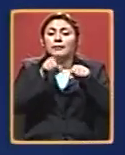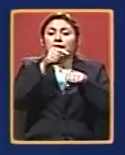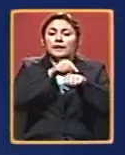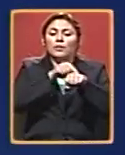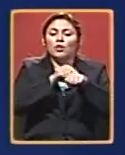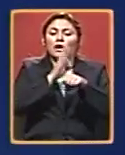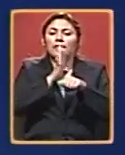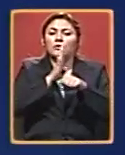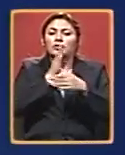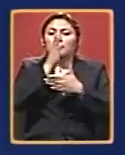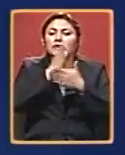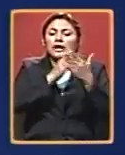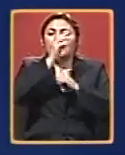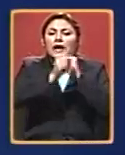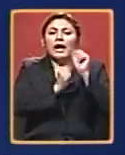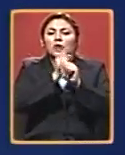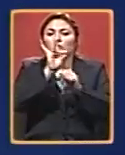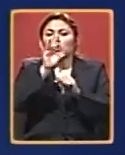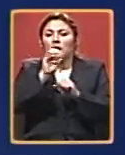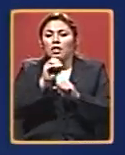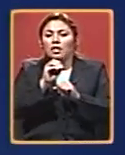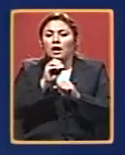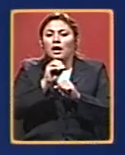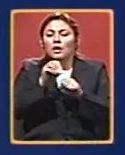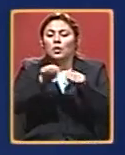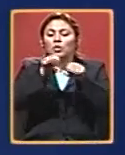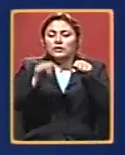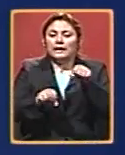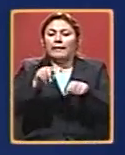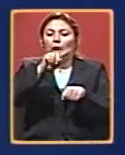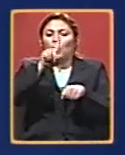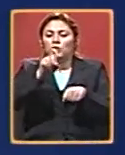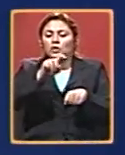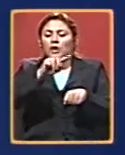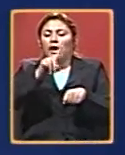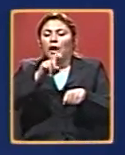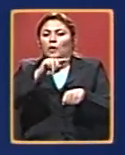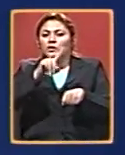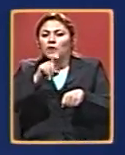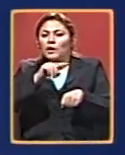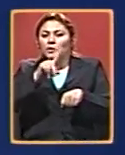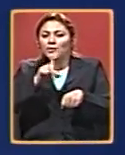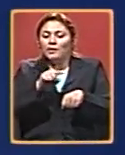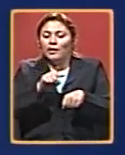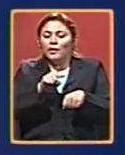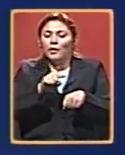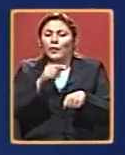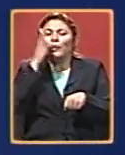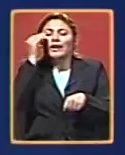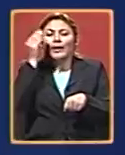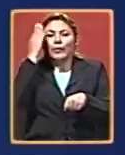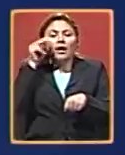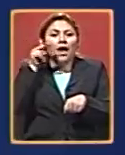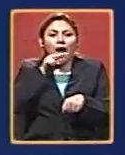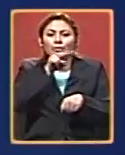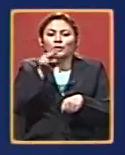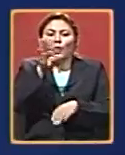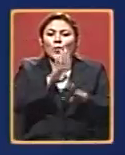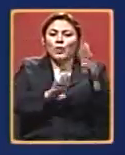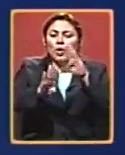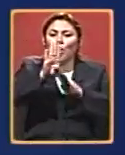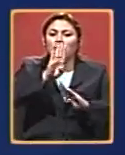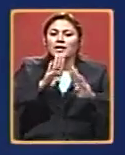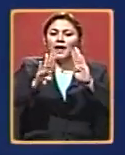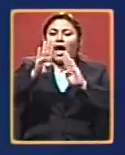estamos hablando de mitad de los 80, estaba muy cuestionado. Cuestionado básicamente por la visión biológica que tenía,